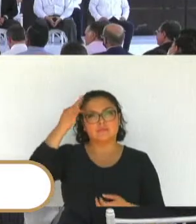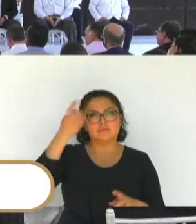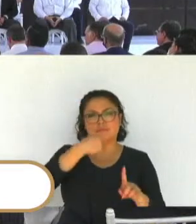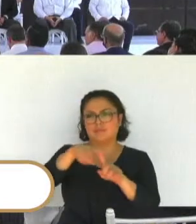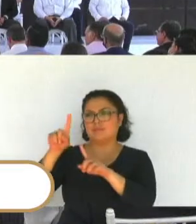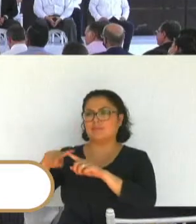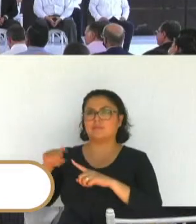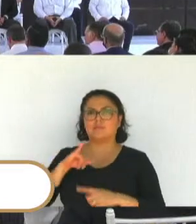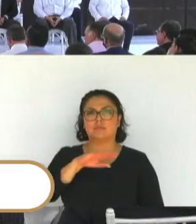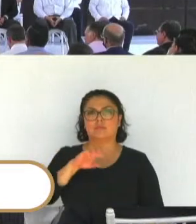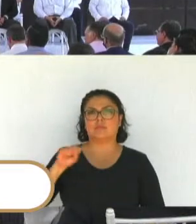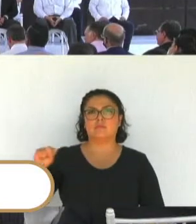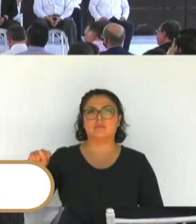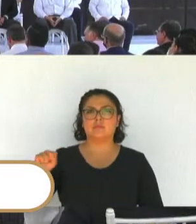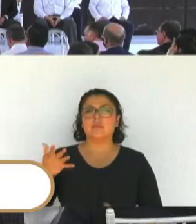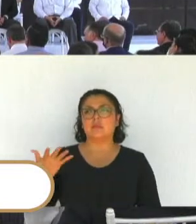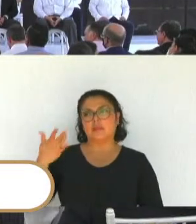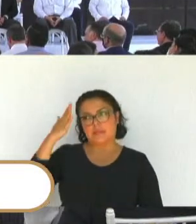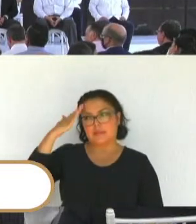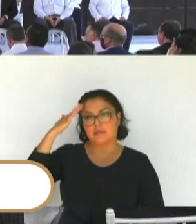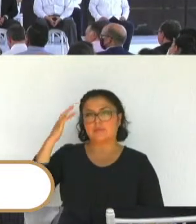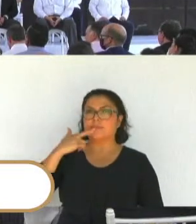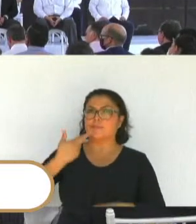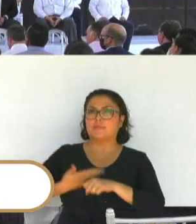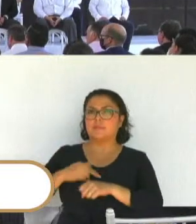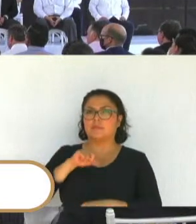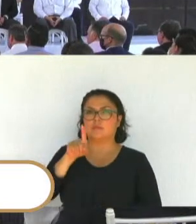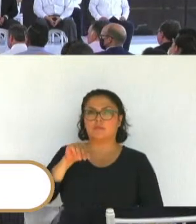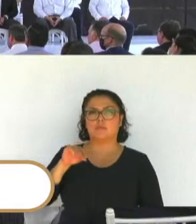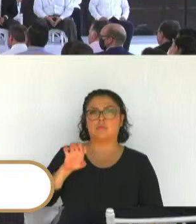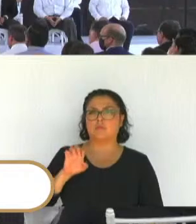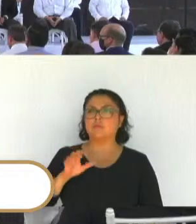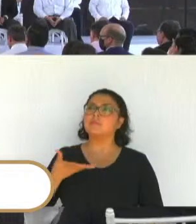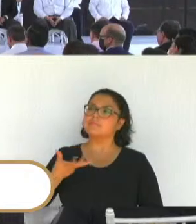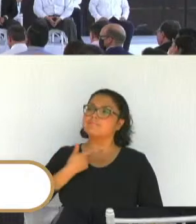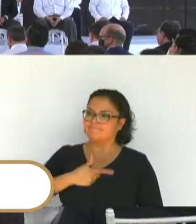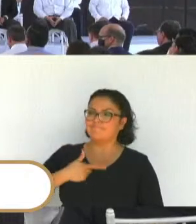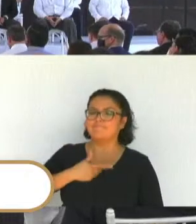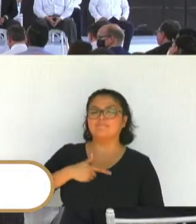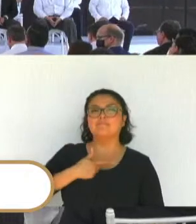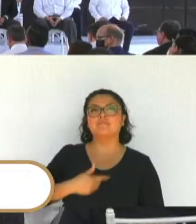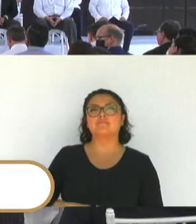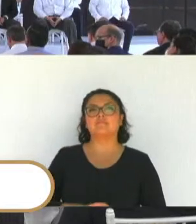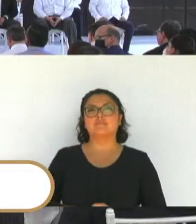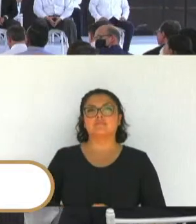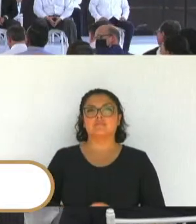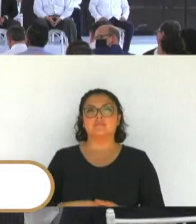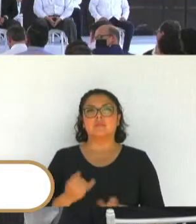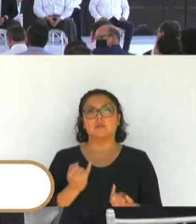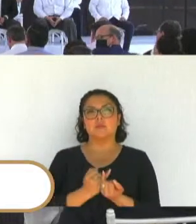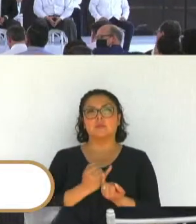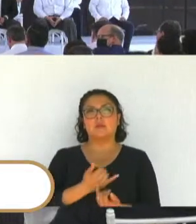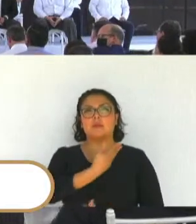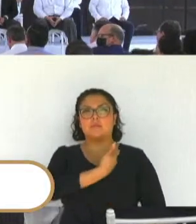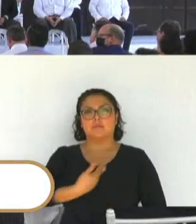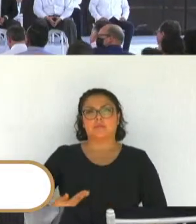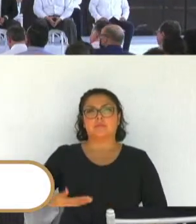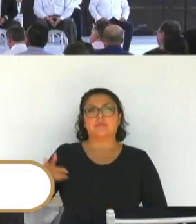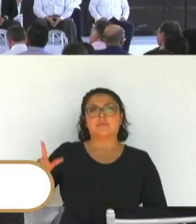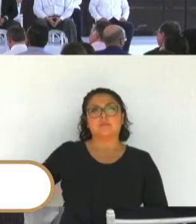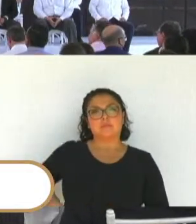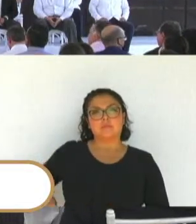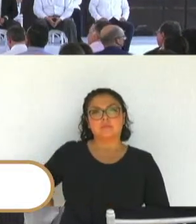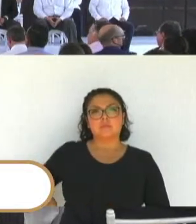IMSS, encabezados por Zoe Robledo, gusto saludarte. Funcionarios estatales y municipales, gobernador